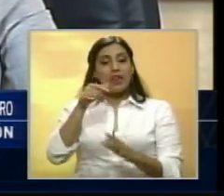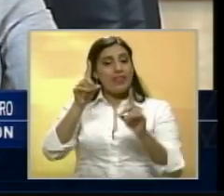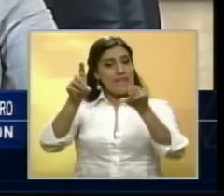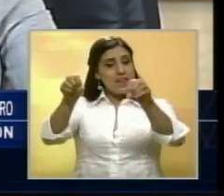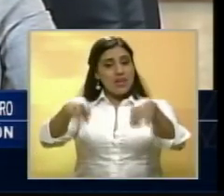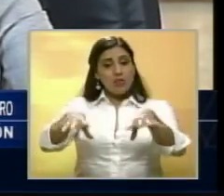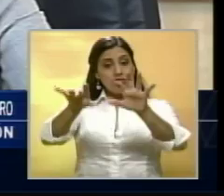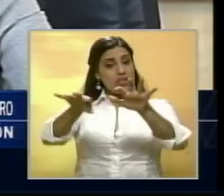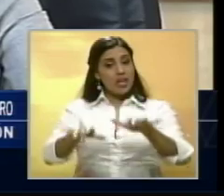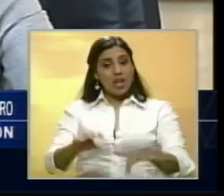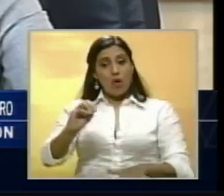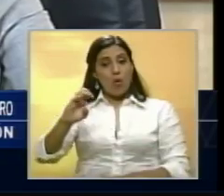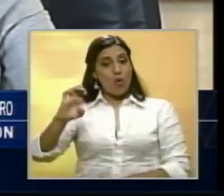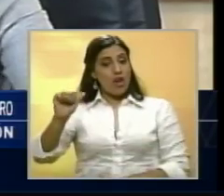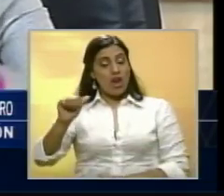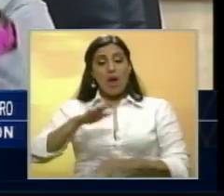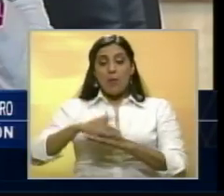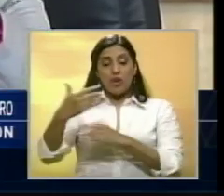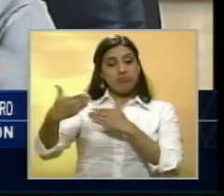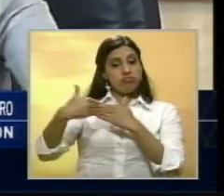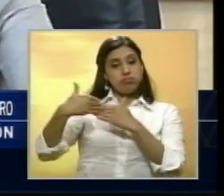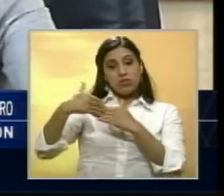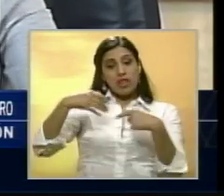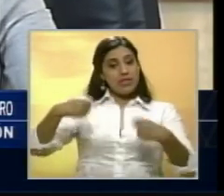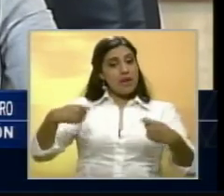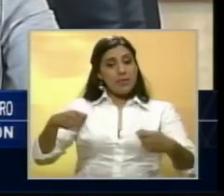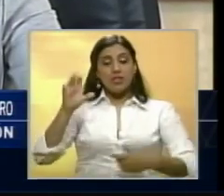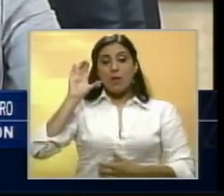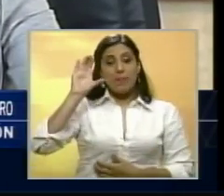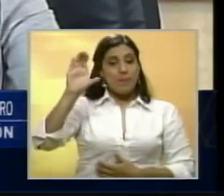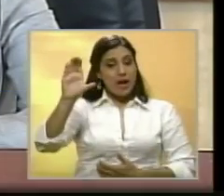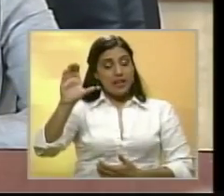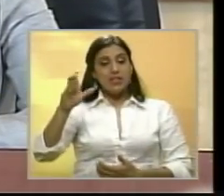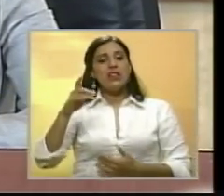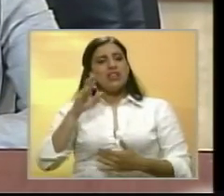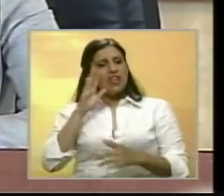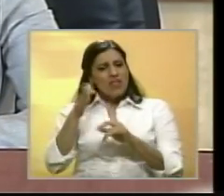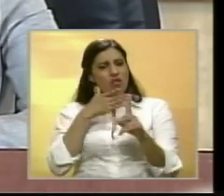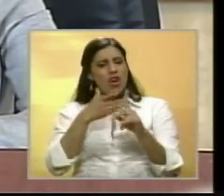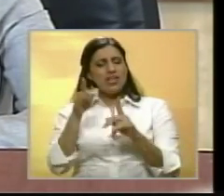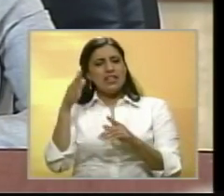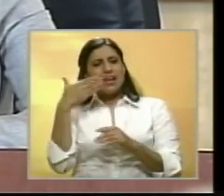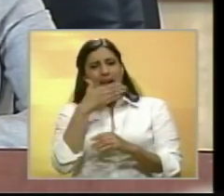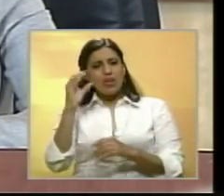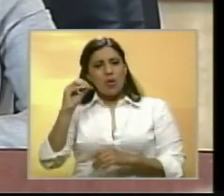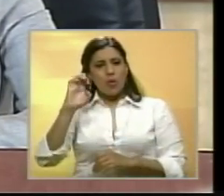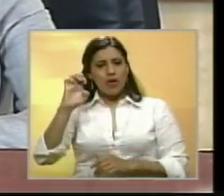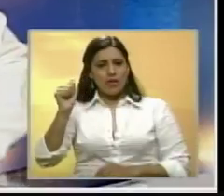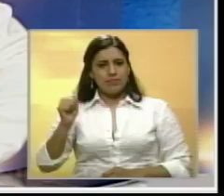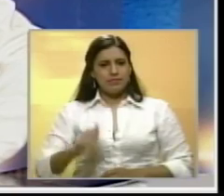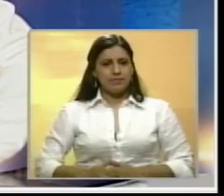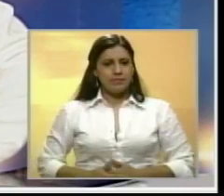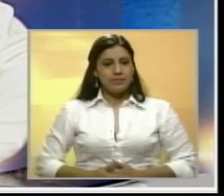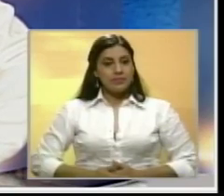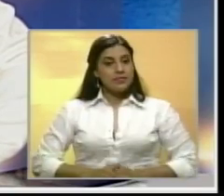renuncia inmediata de Almagro ante sus ataques persistentes al país en franca violación a la Carta OEA.